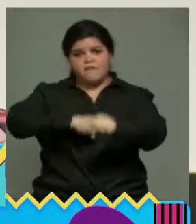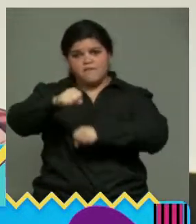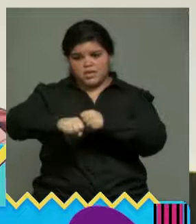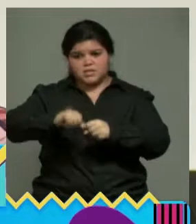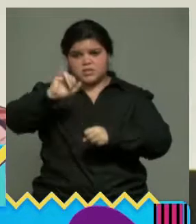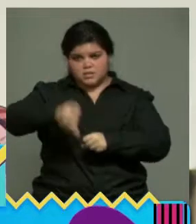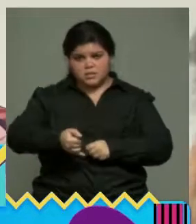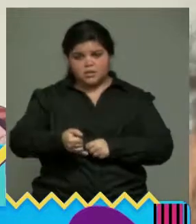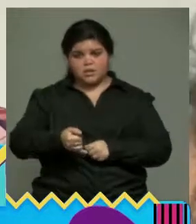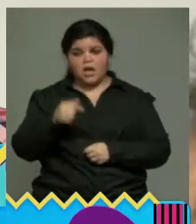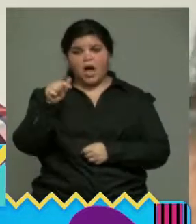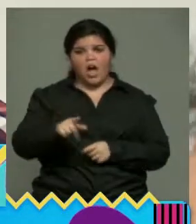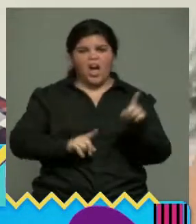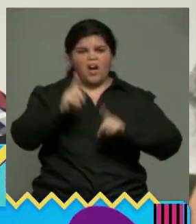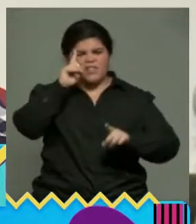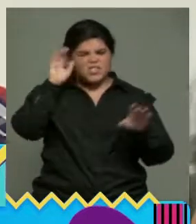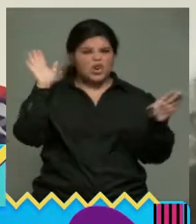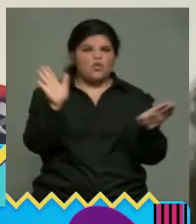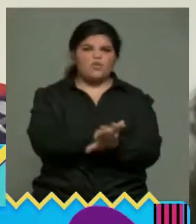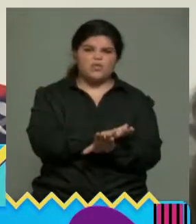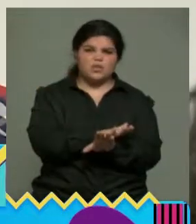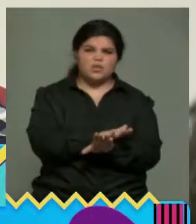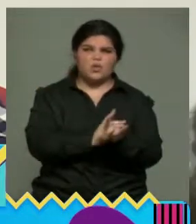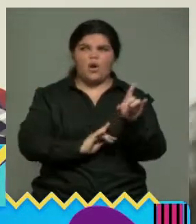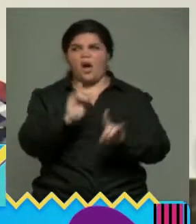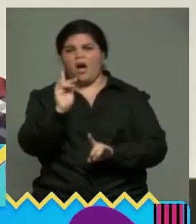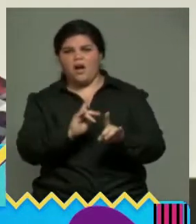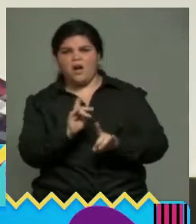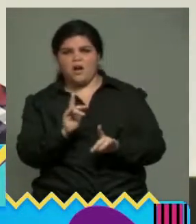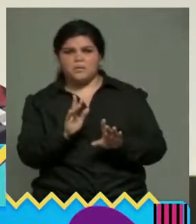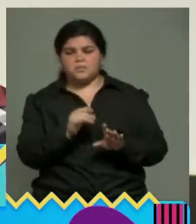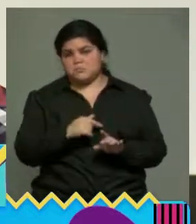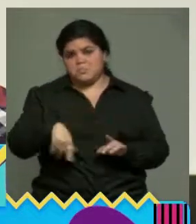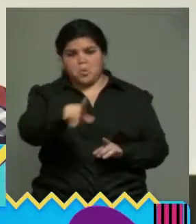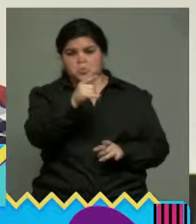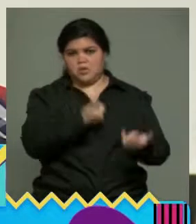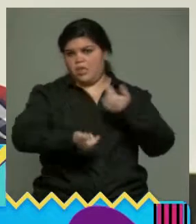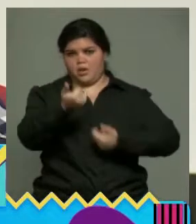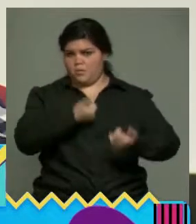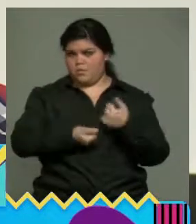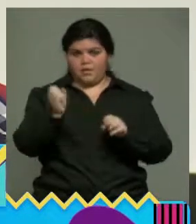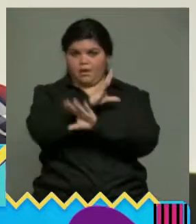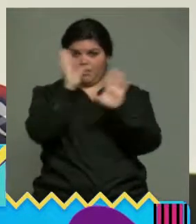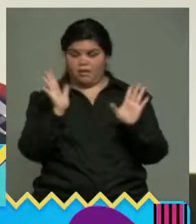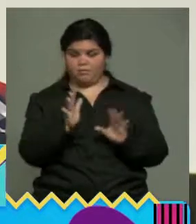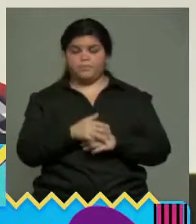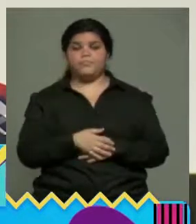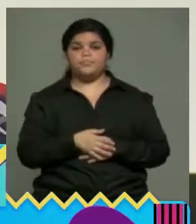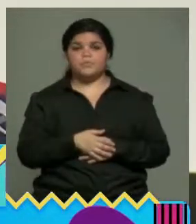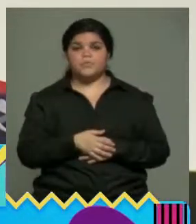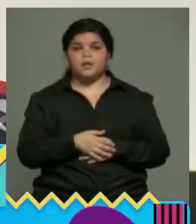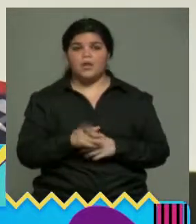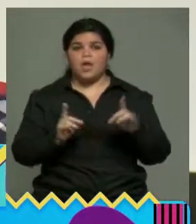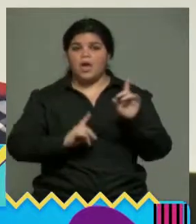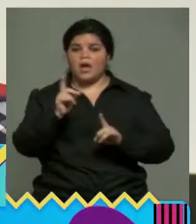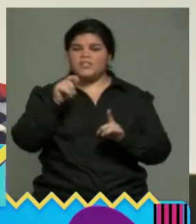por ahí se confunden o terminan suponiendo, esto ustedes nos van a ayudar a entender, de que estas medidas se toman